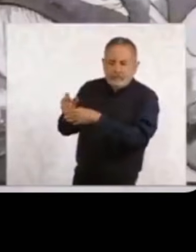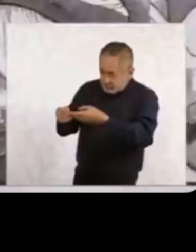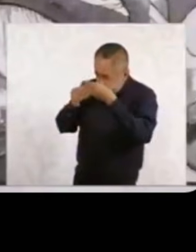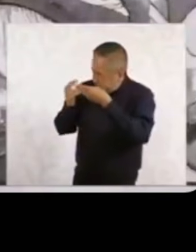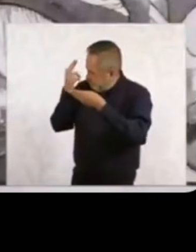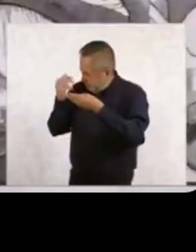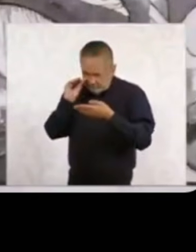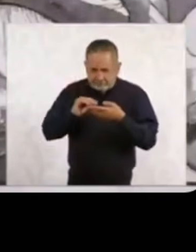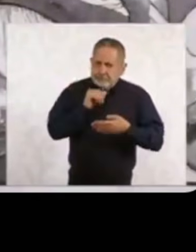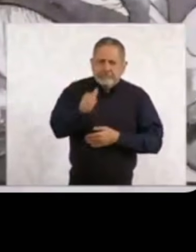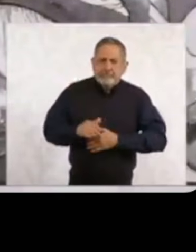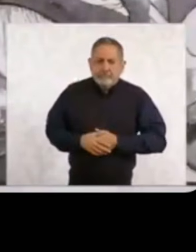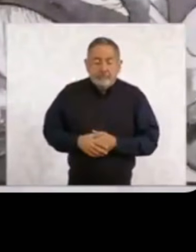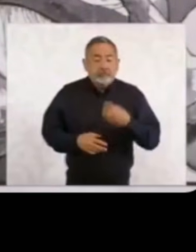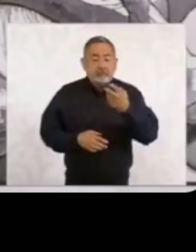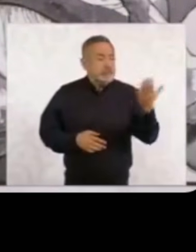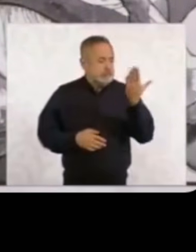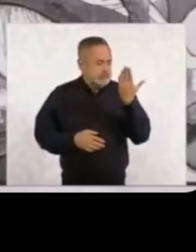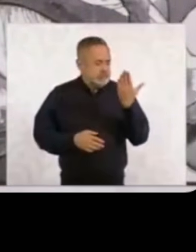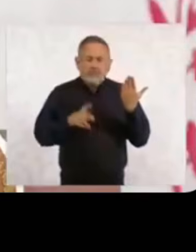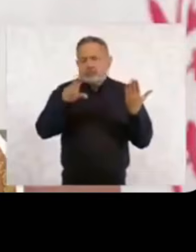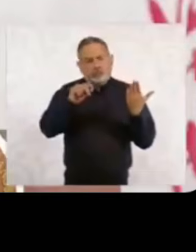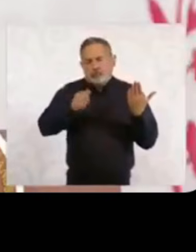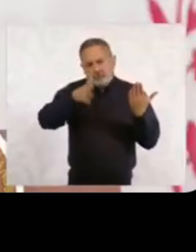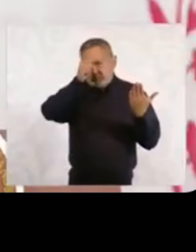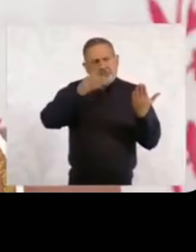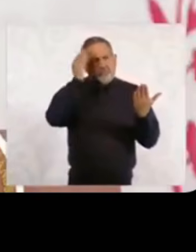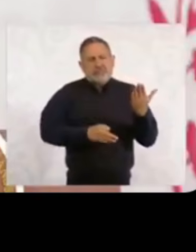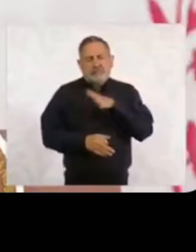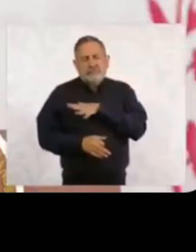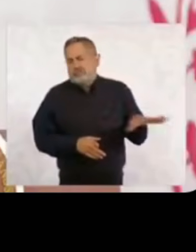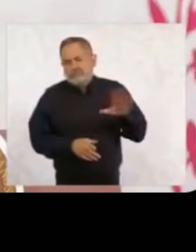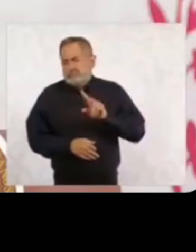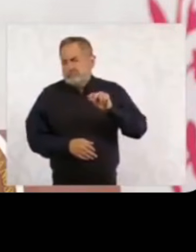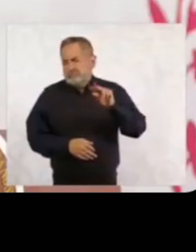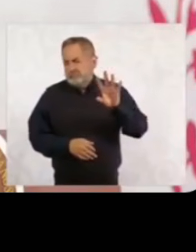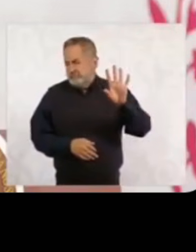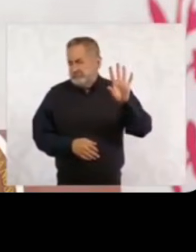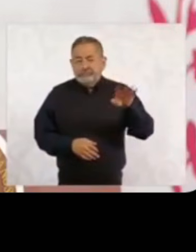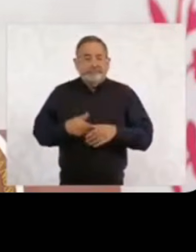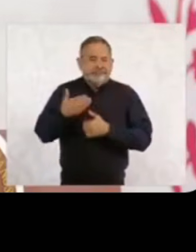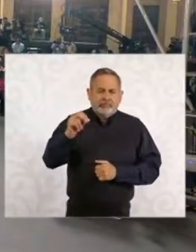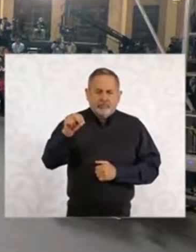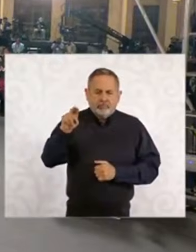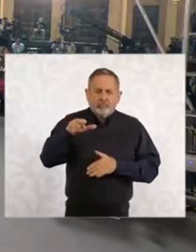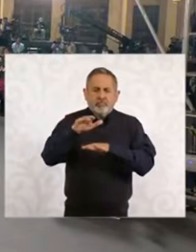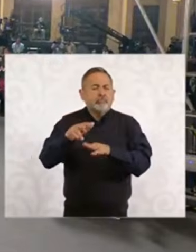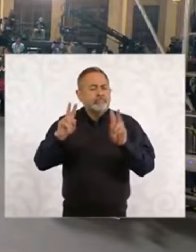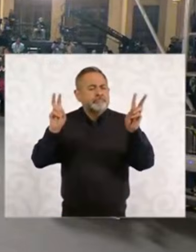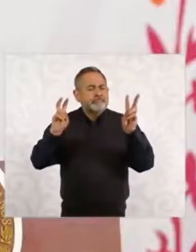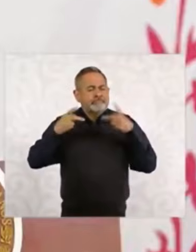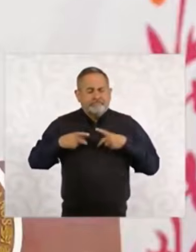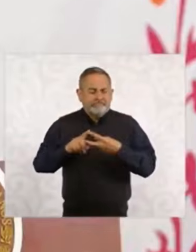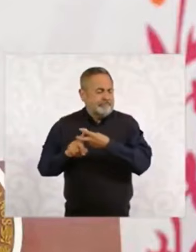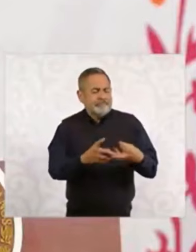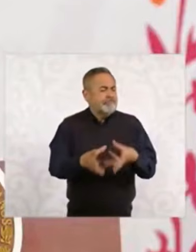de gobiernos neoliberales. Amigos, vamos a ir al video de la presidenta y después vamos a la entrevista. Bueno, va